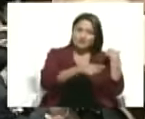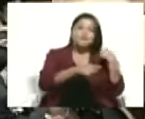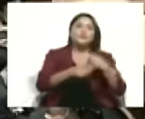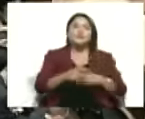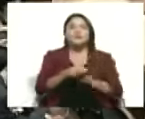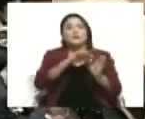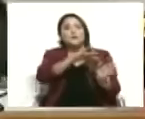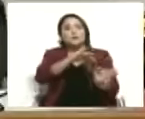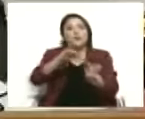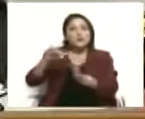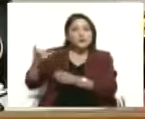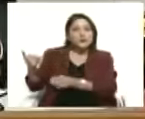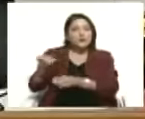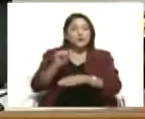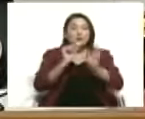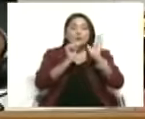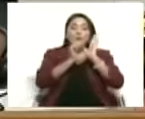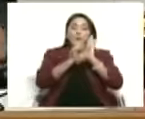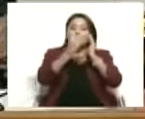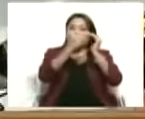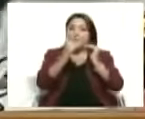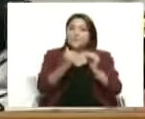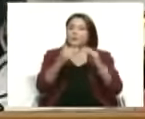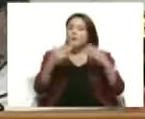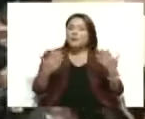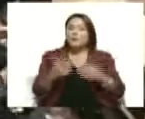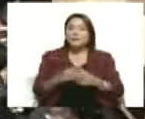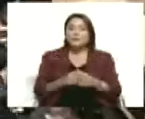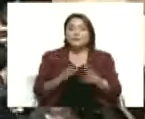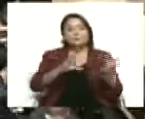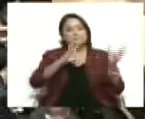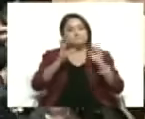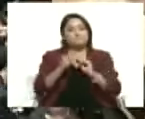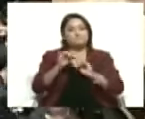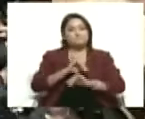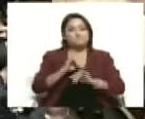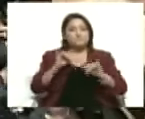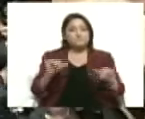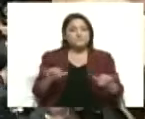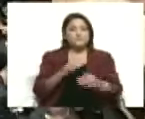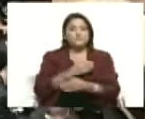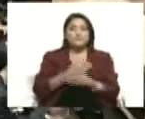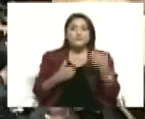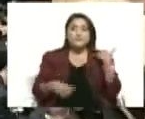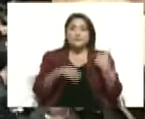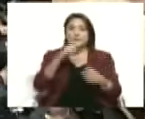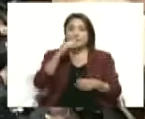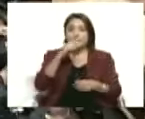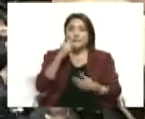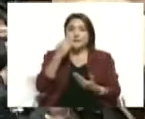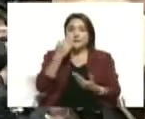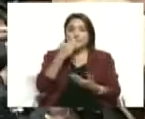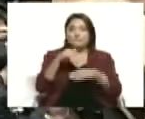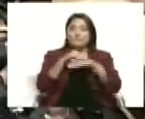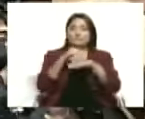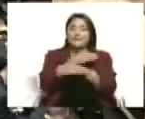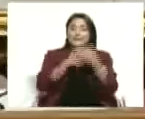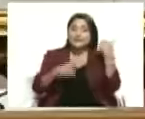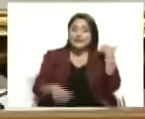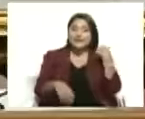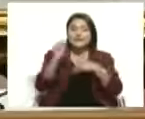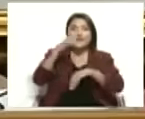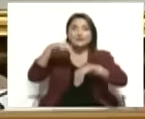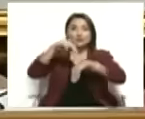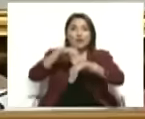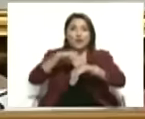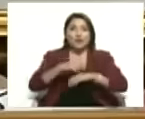Siguiente punto del orden del día, ciudadana secretaria. Es todo. Las comisiones que participarán a los poderes públicos bueno, de nuestro país, el inicio